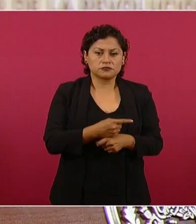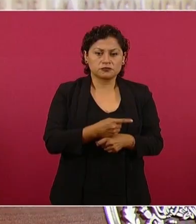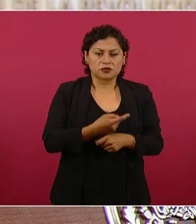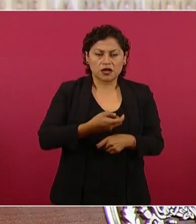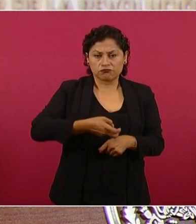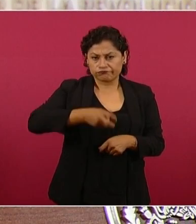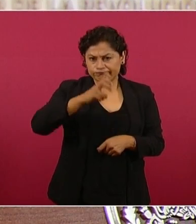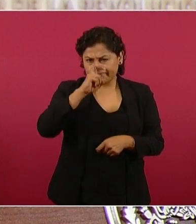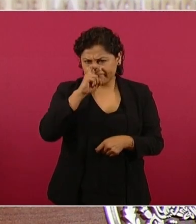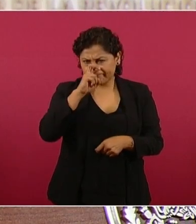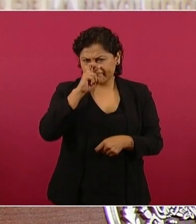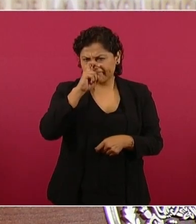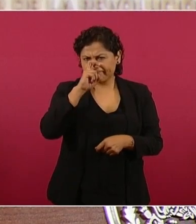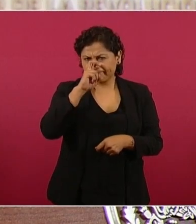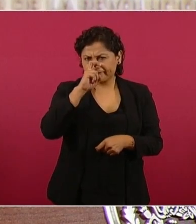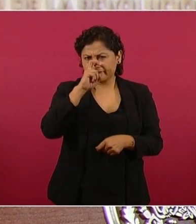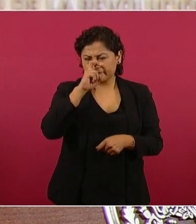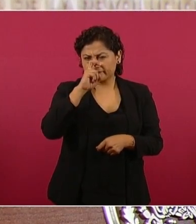severos,